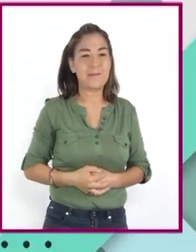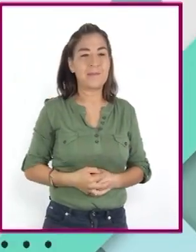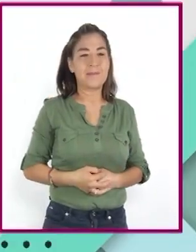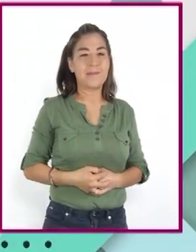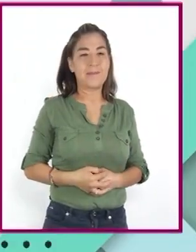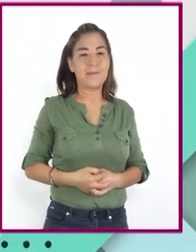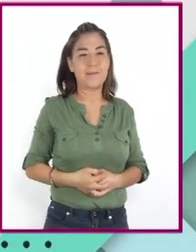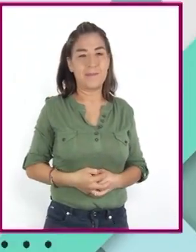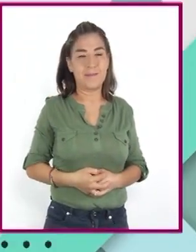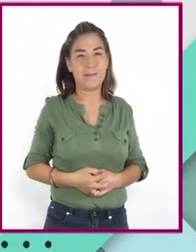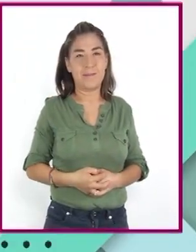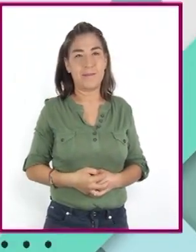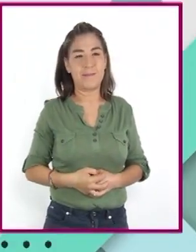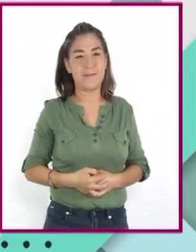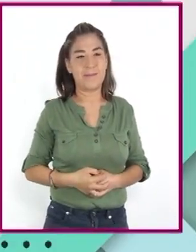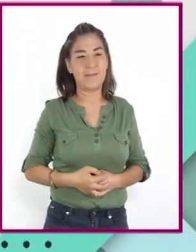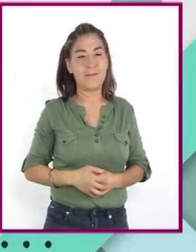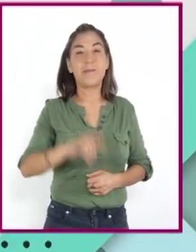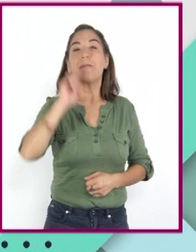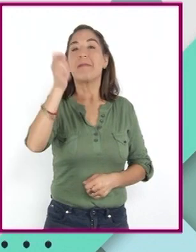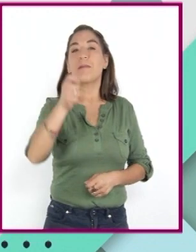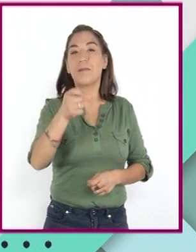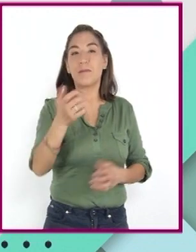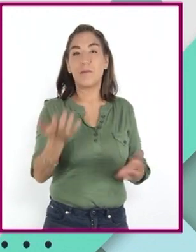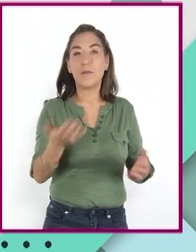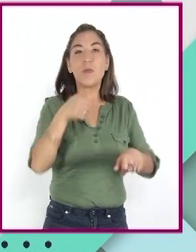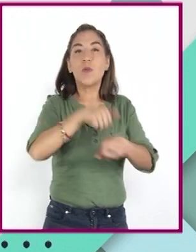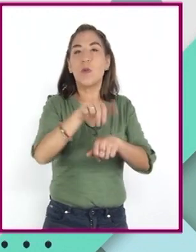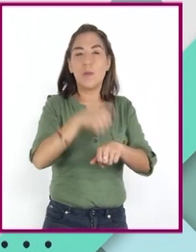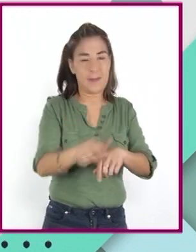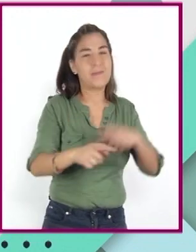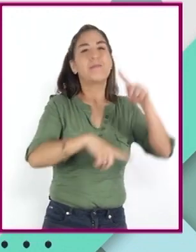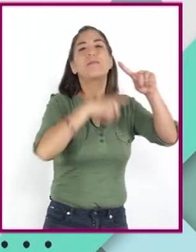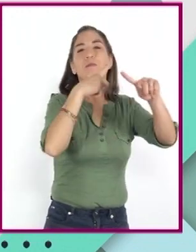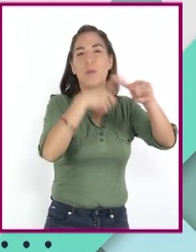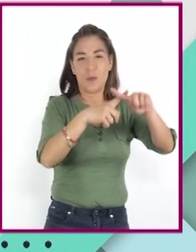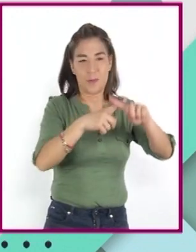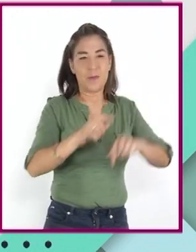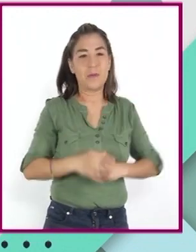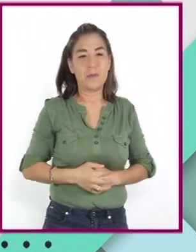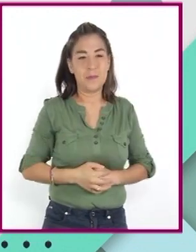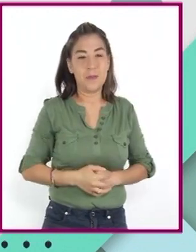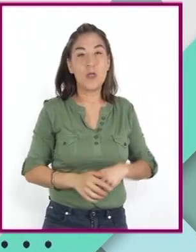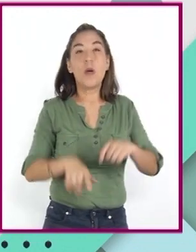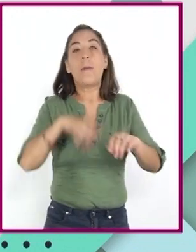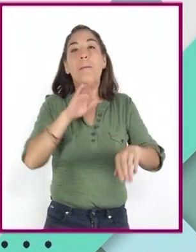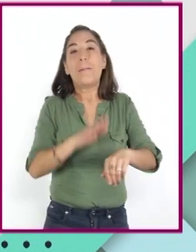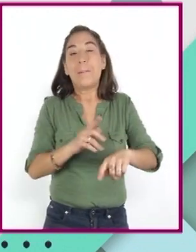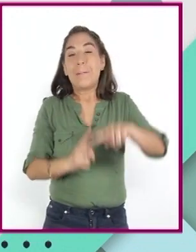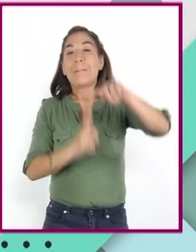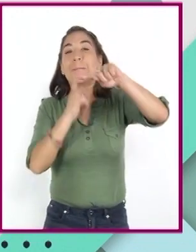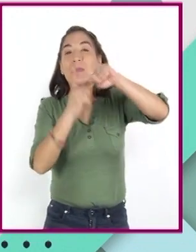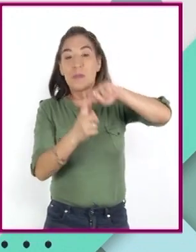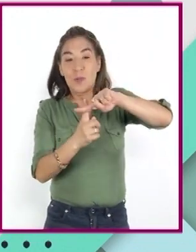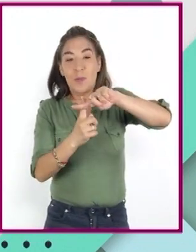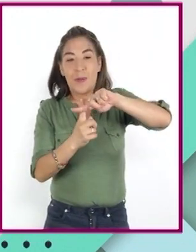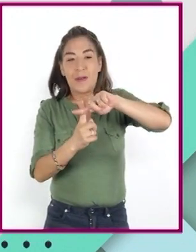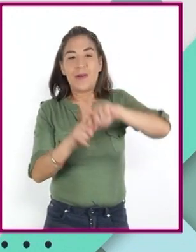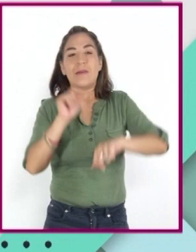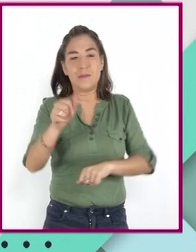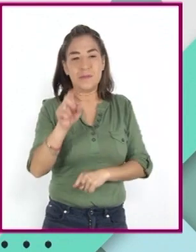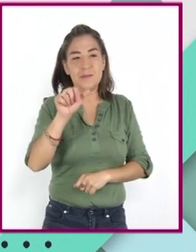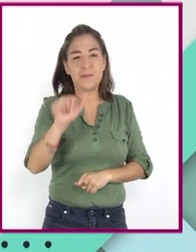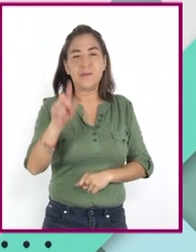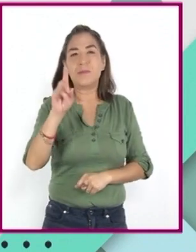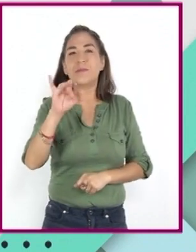producto hace referencia a una multiplicación, suma a una adición